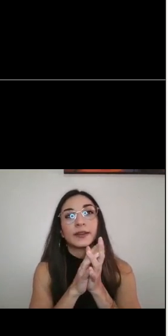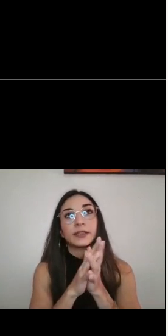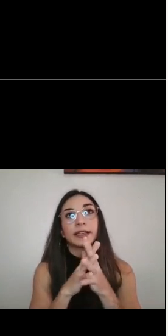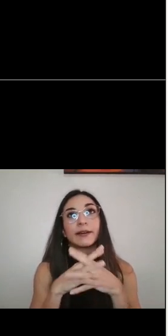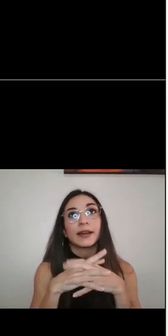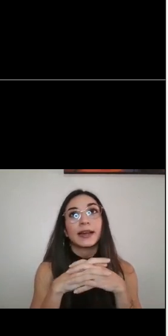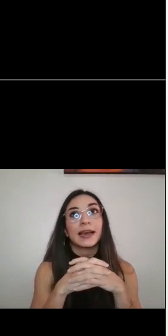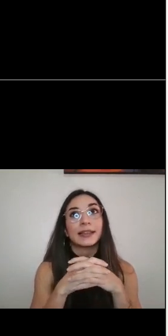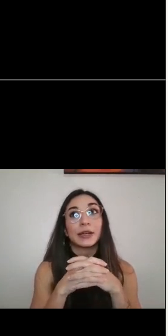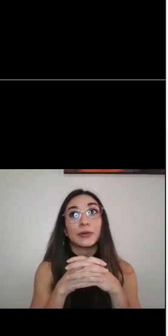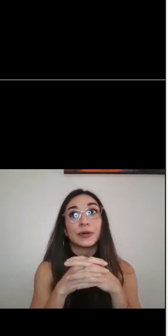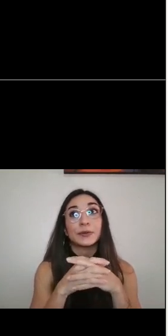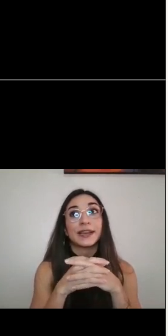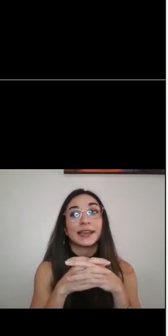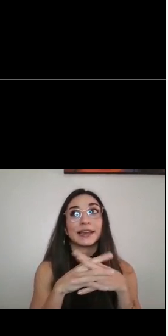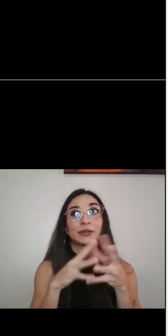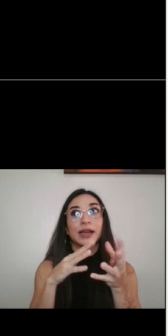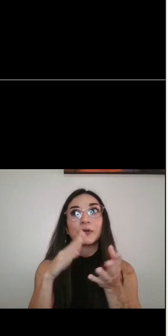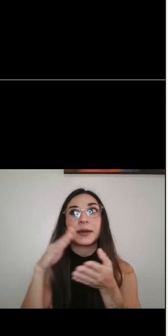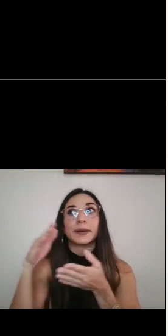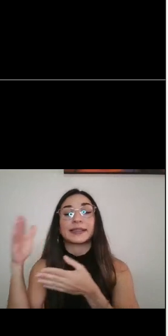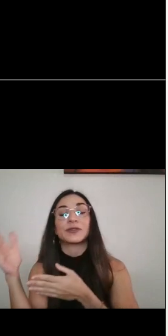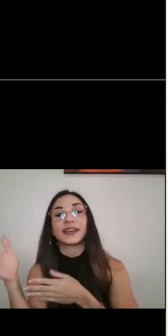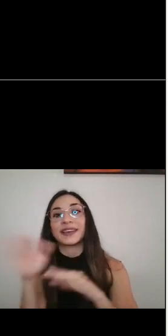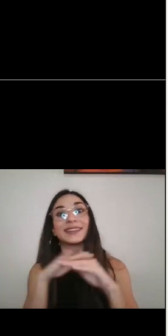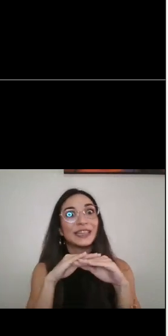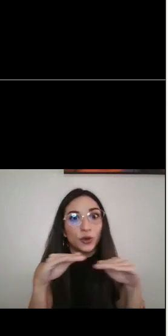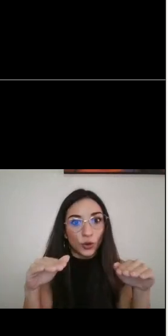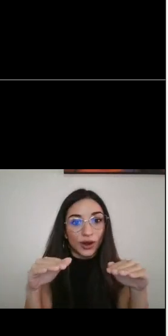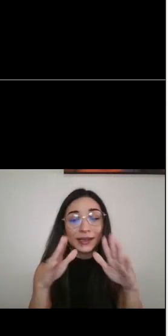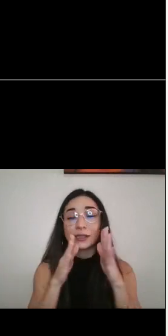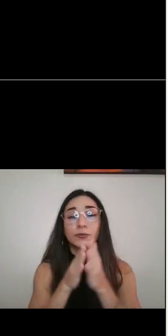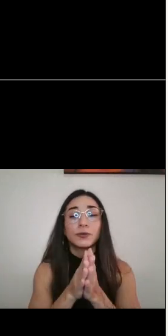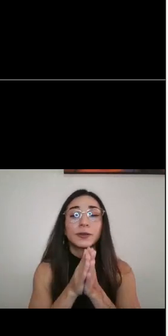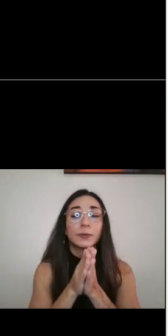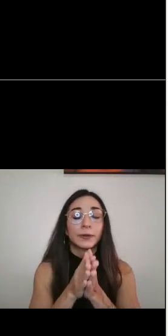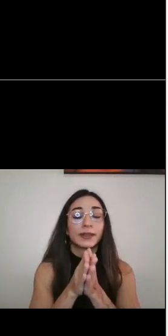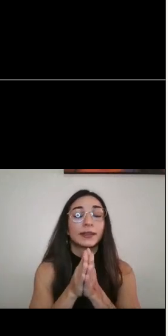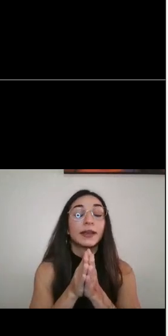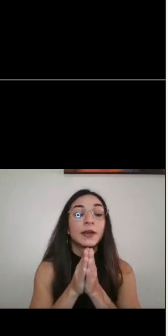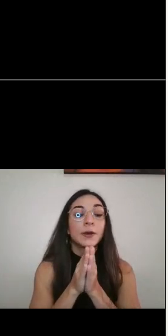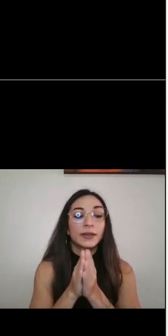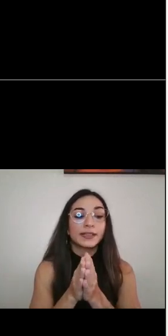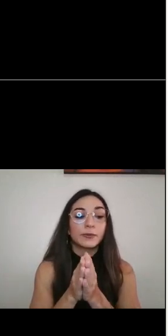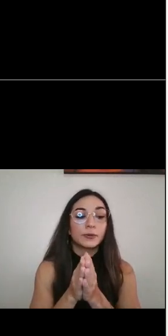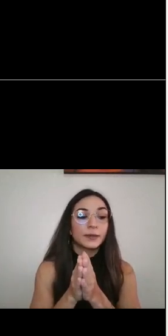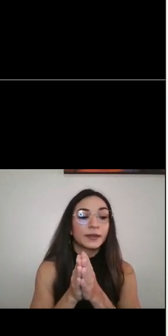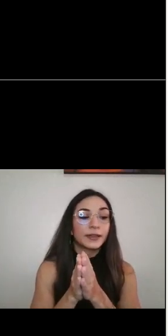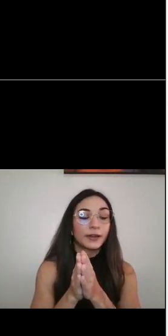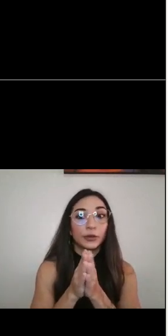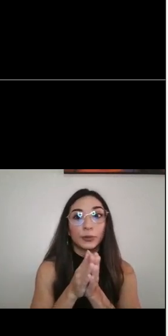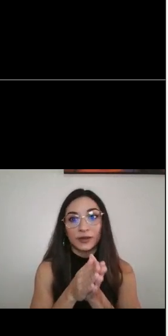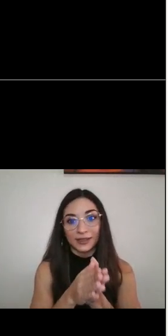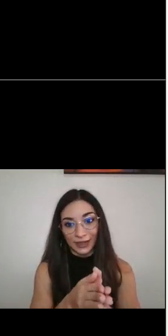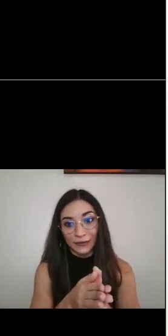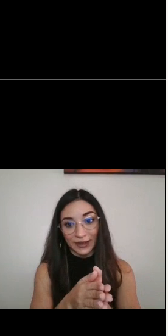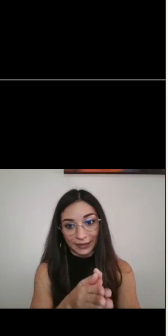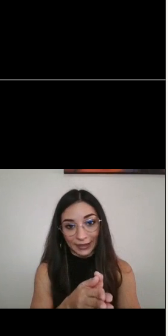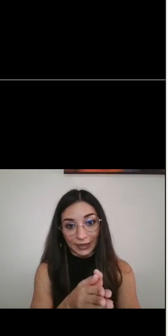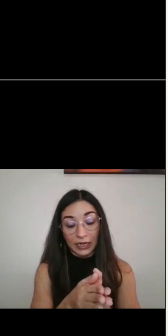pérdida auditiva la atribuimos a que es algo que aparece con la edad, y no. Aquí es muy importante porque estamos justamente hablando de